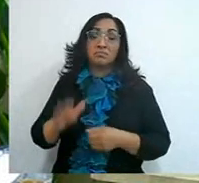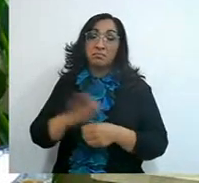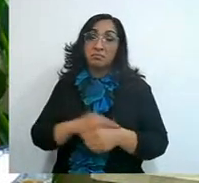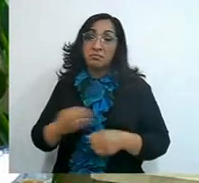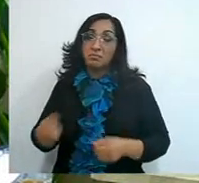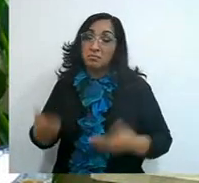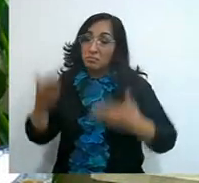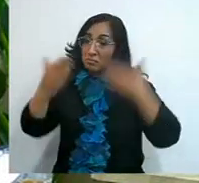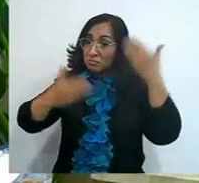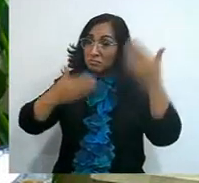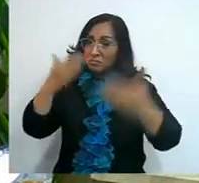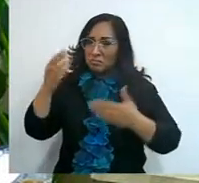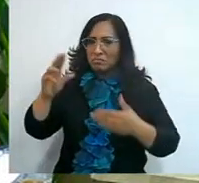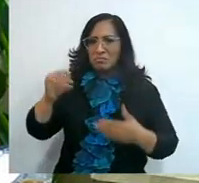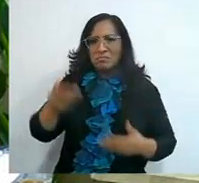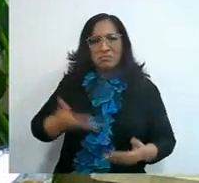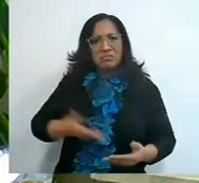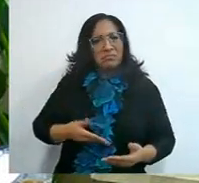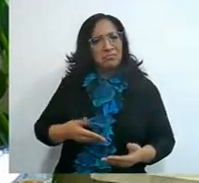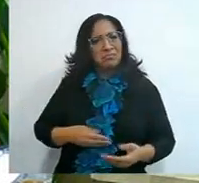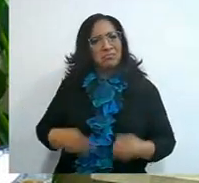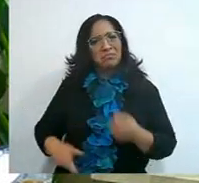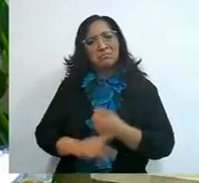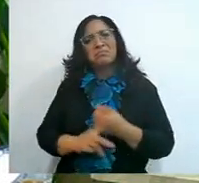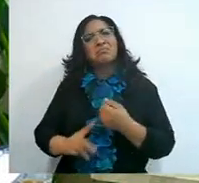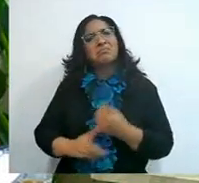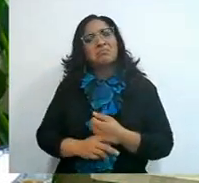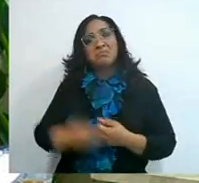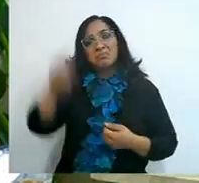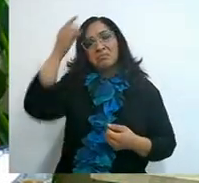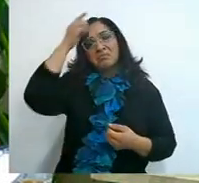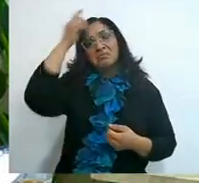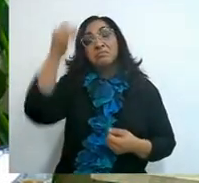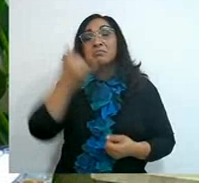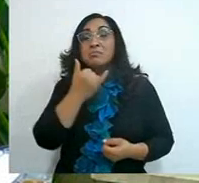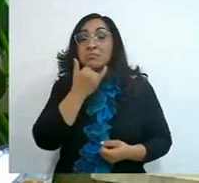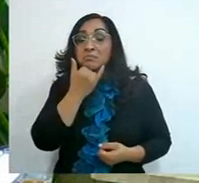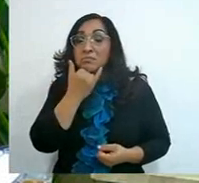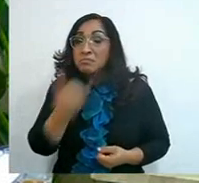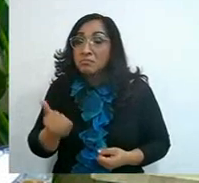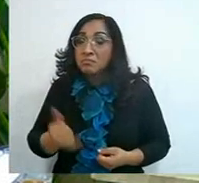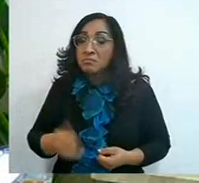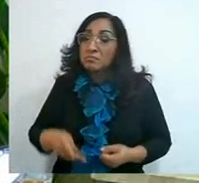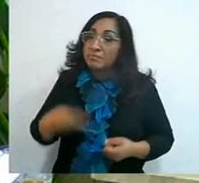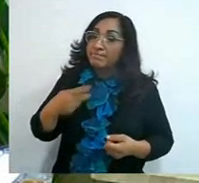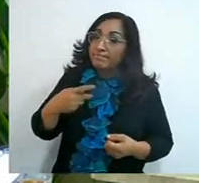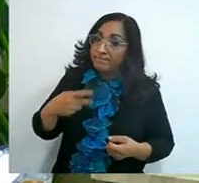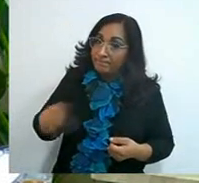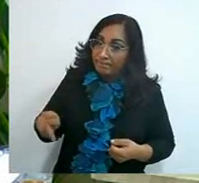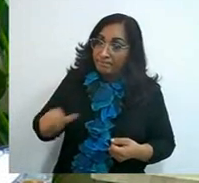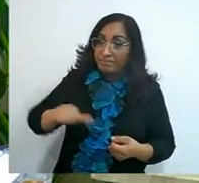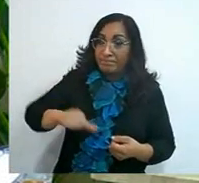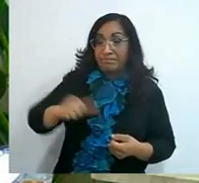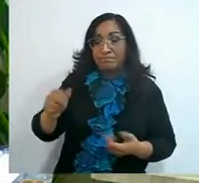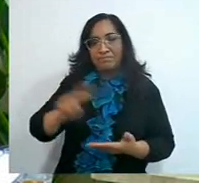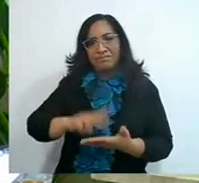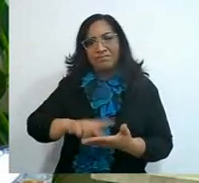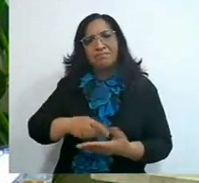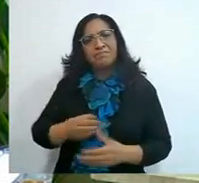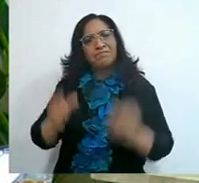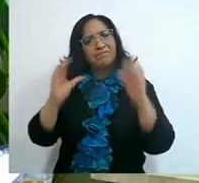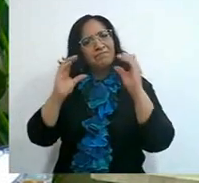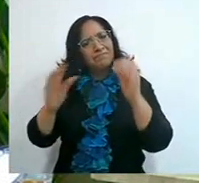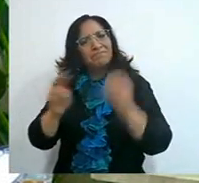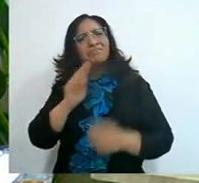Porque me han enseñado que no hay problema, Dios me perdona. Nada más para otra ocasión, mejor